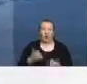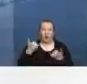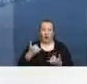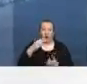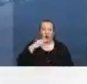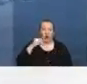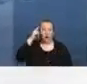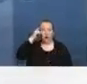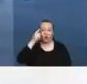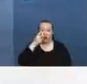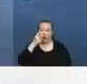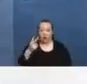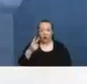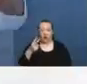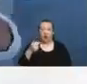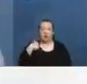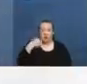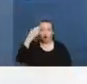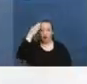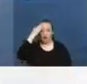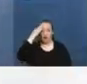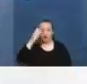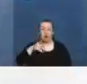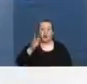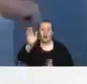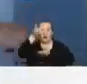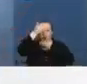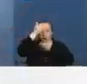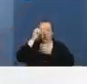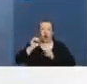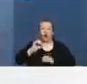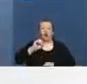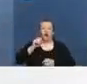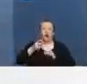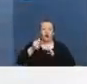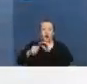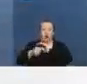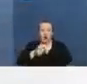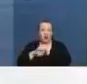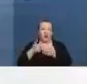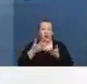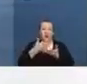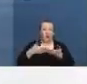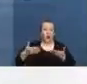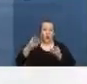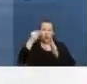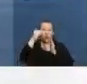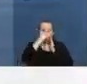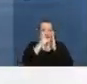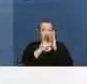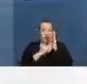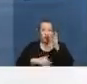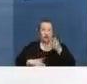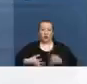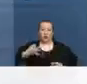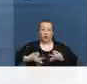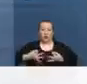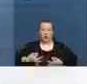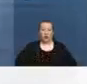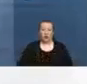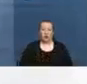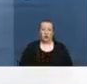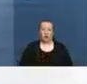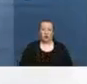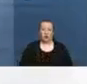que está envuelto en el caso secuestra el caso soborno pero es otro dios hace daño se hace más honesto con ustedes mismo sepamos el